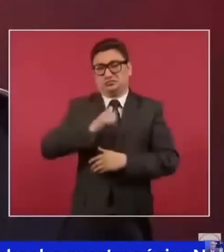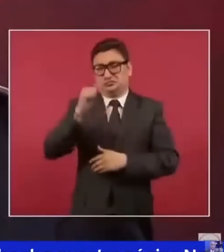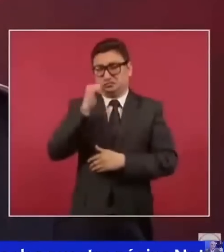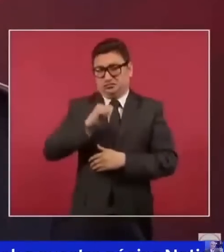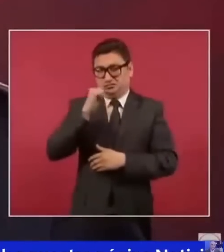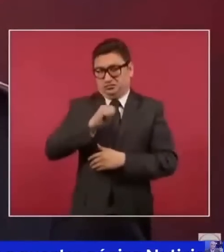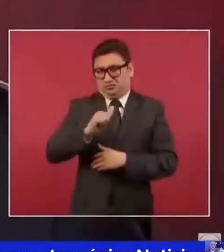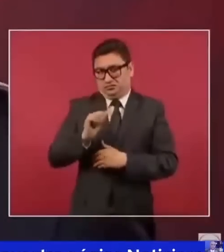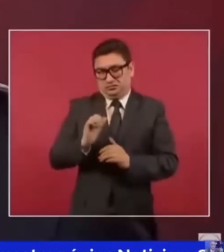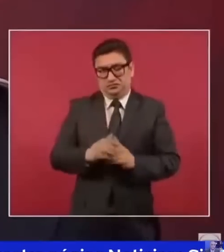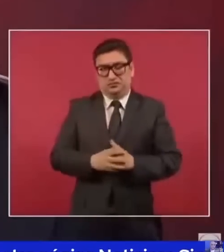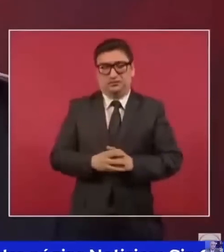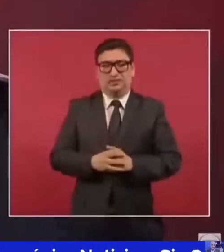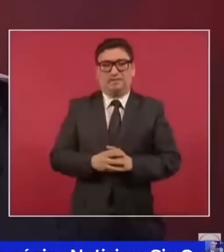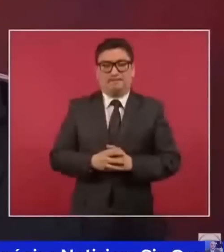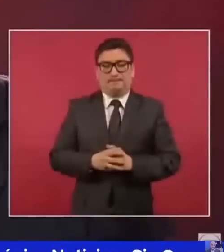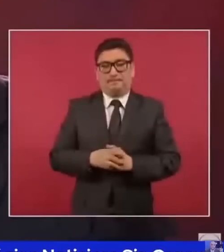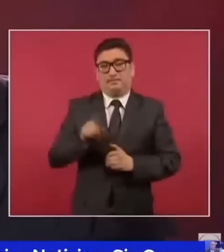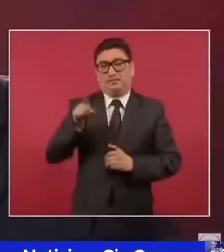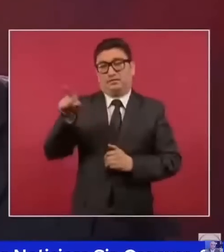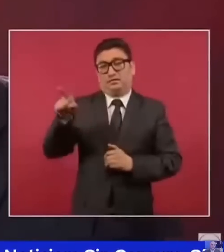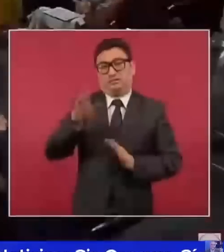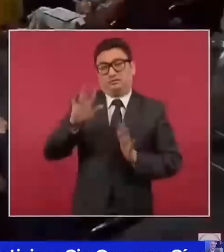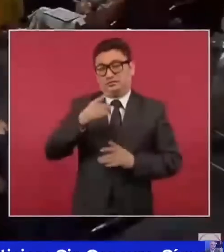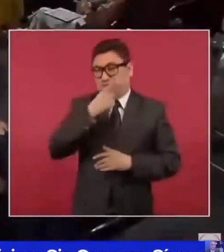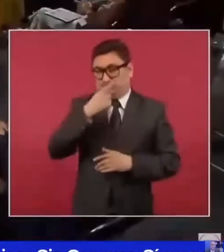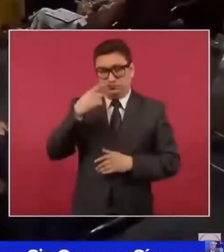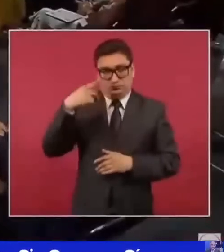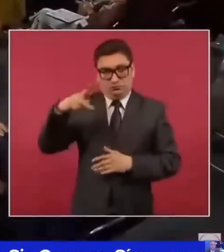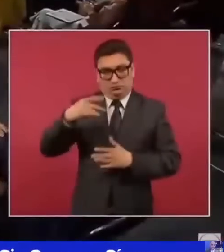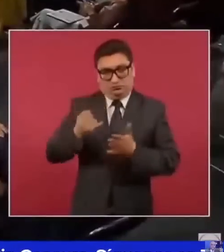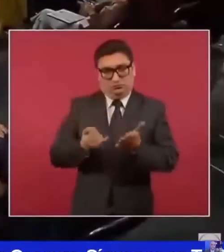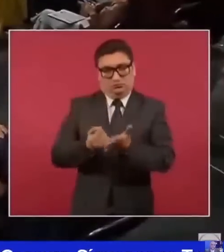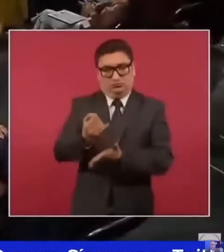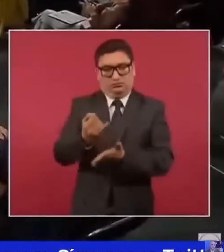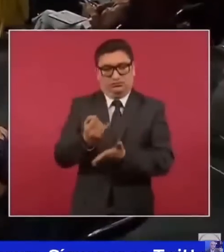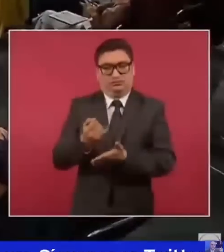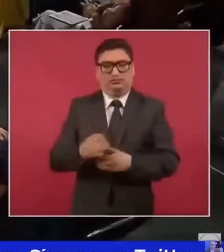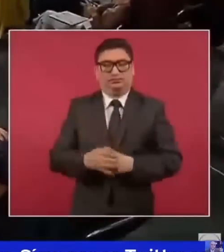Entonces, él tendrá que decidir.